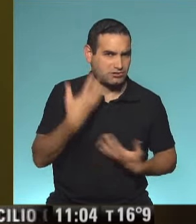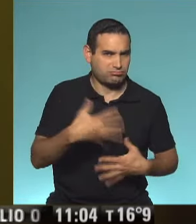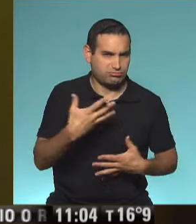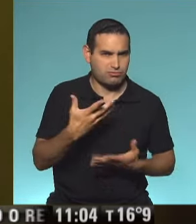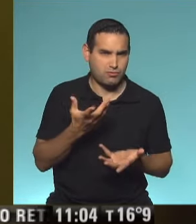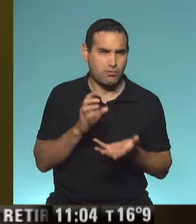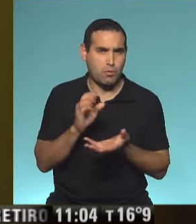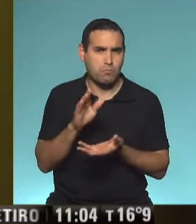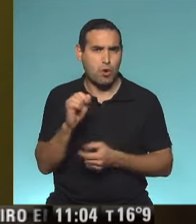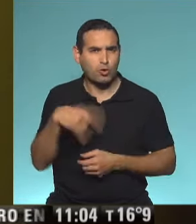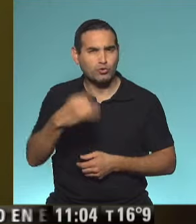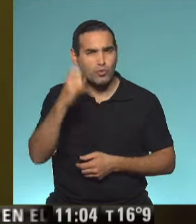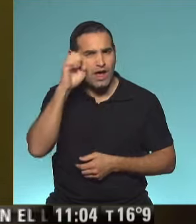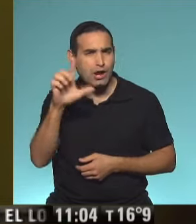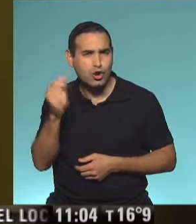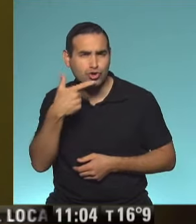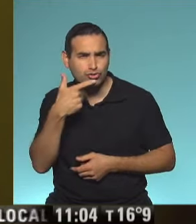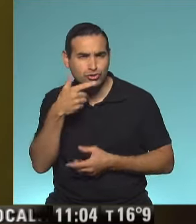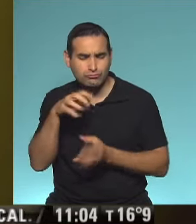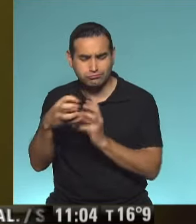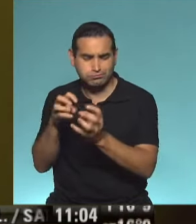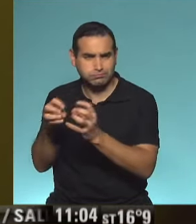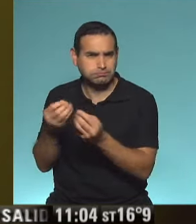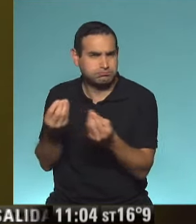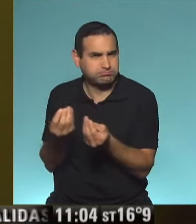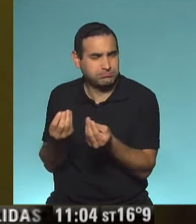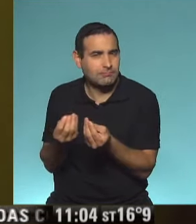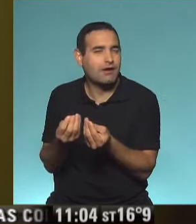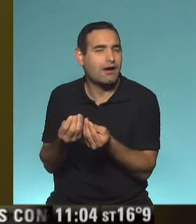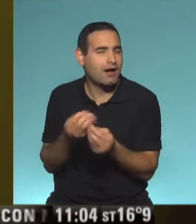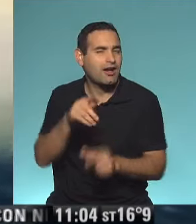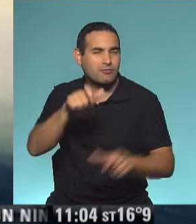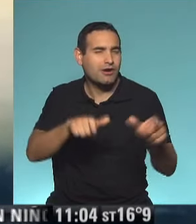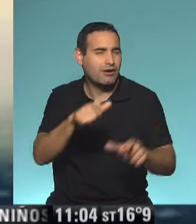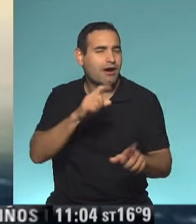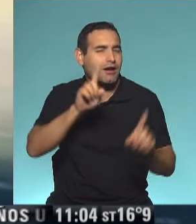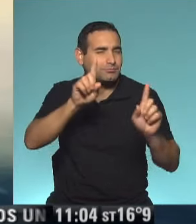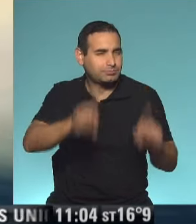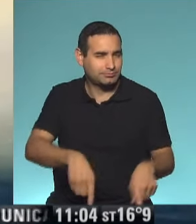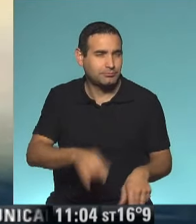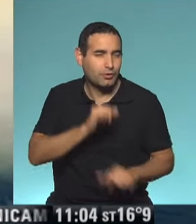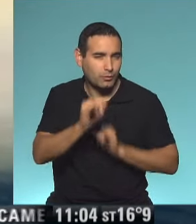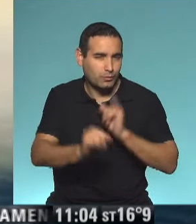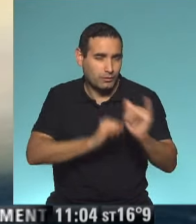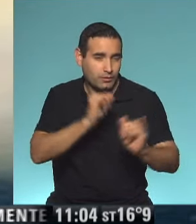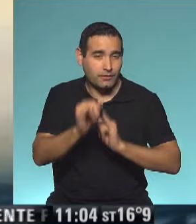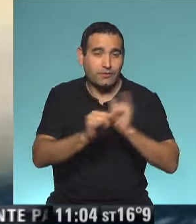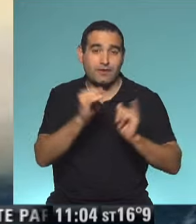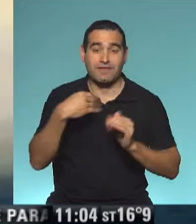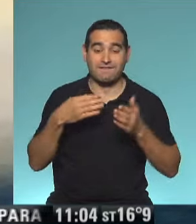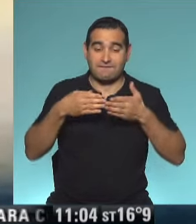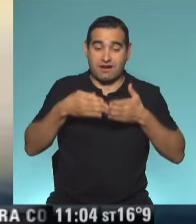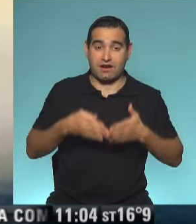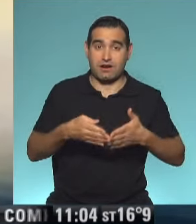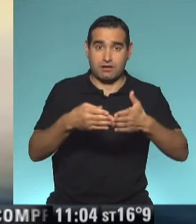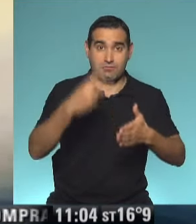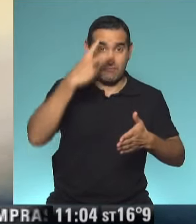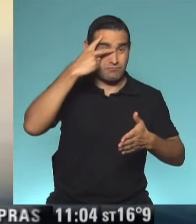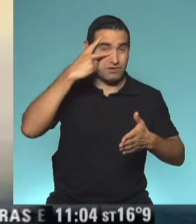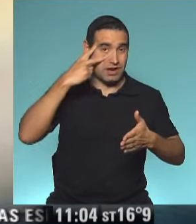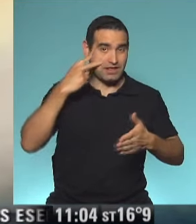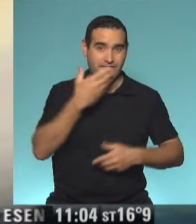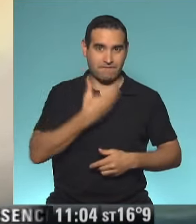buñuelos? Lo que casi nadie sabe es que a bordo del barco del pirata